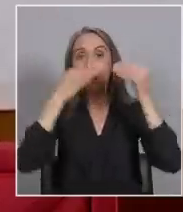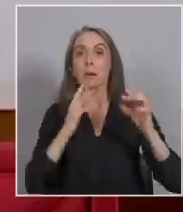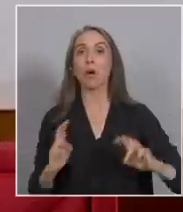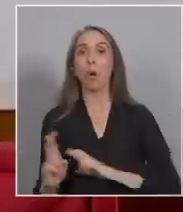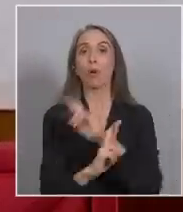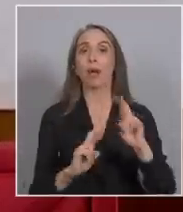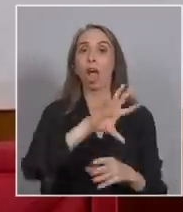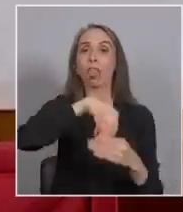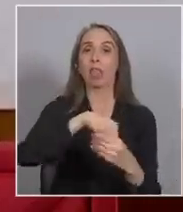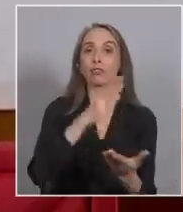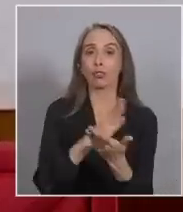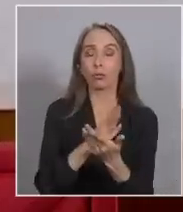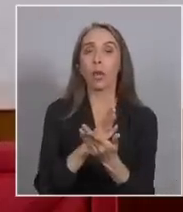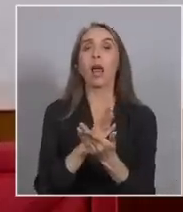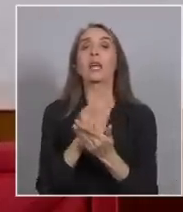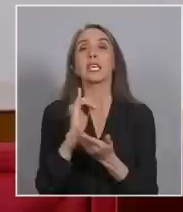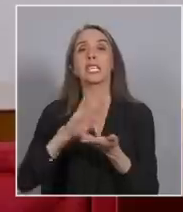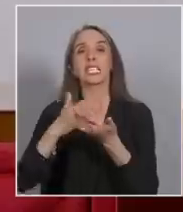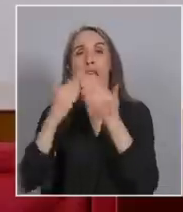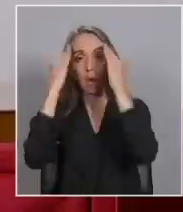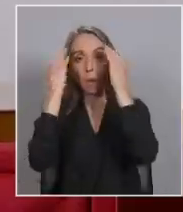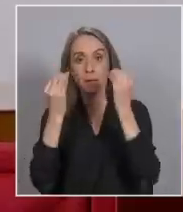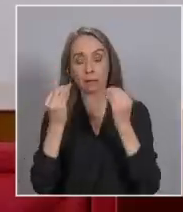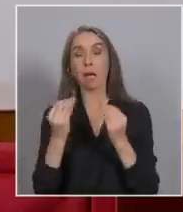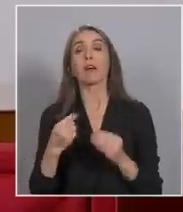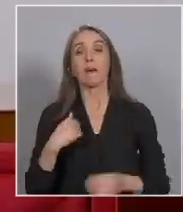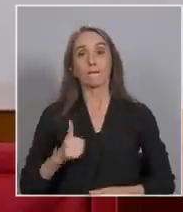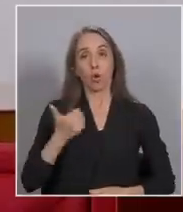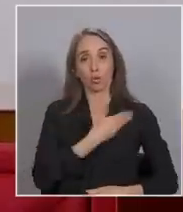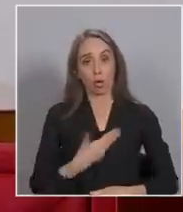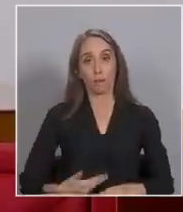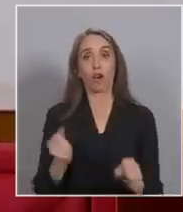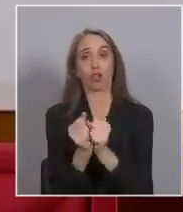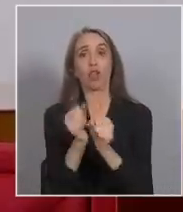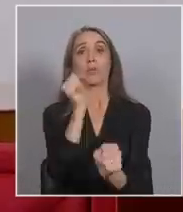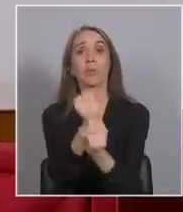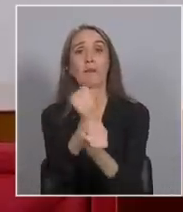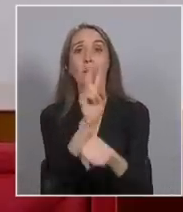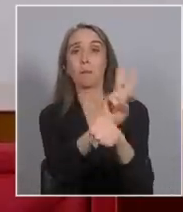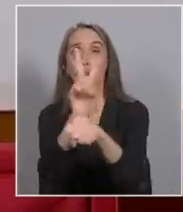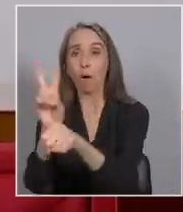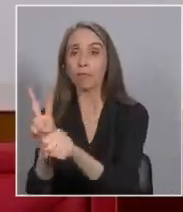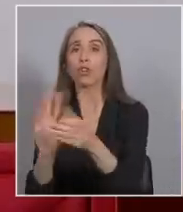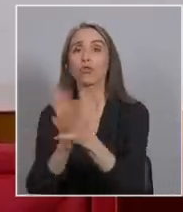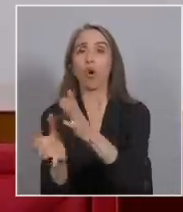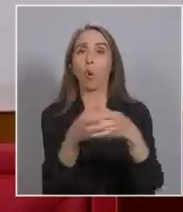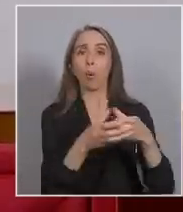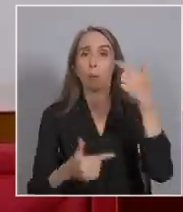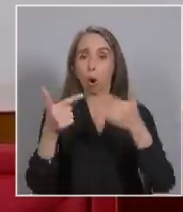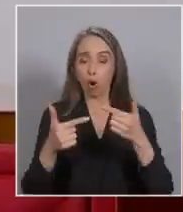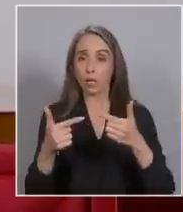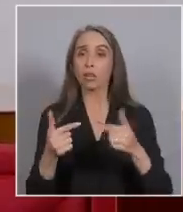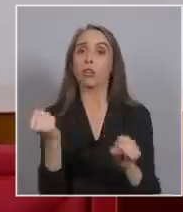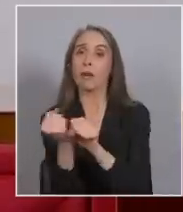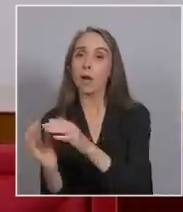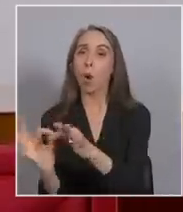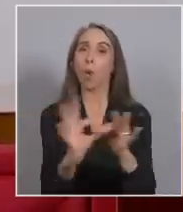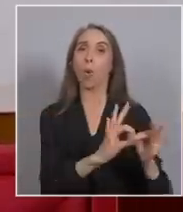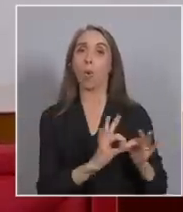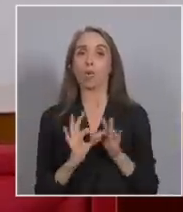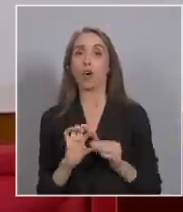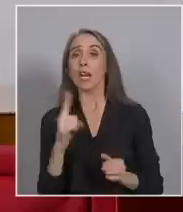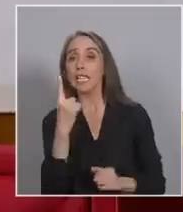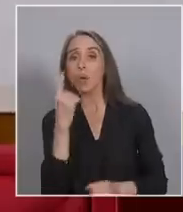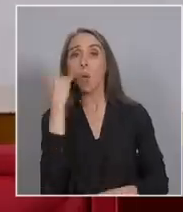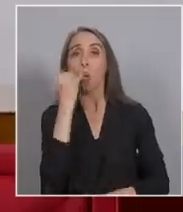mental. Nuestra voluntad, con el trabajo de profesores y el empuje de todos los actores políticos, es trabajar unidos para que